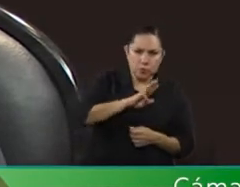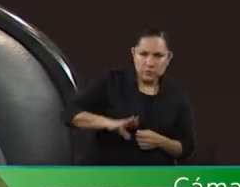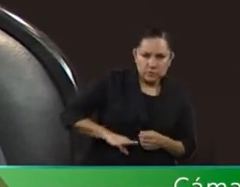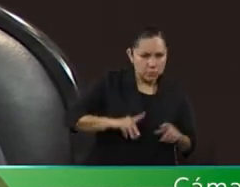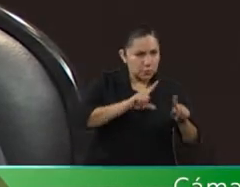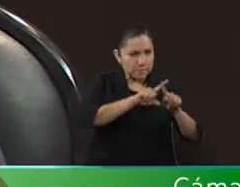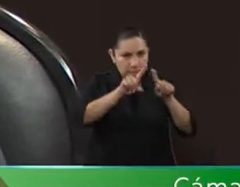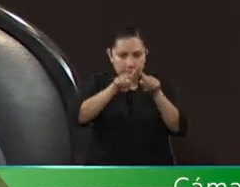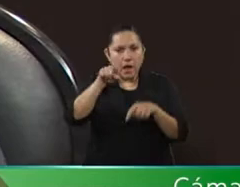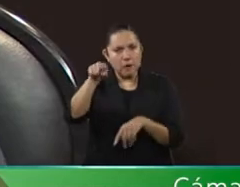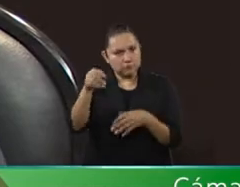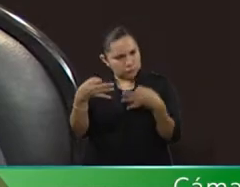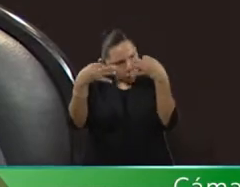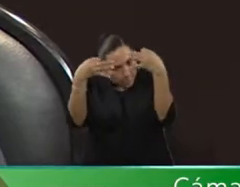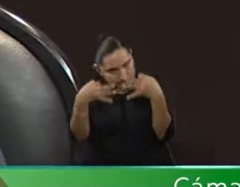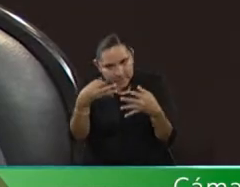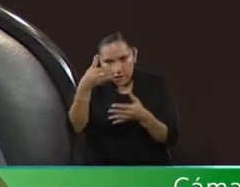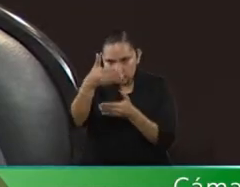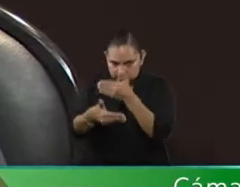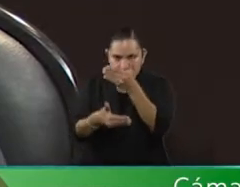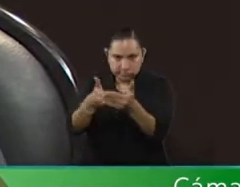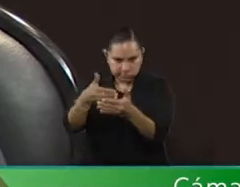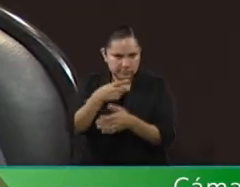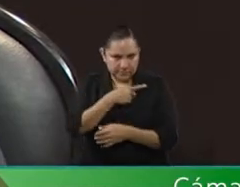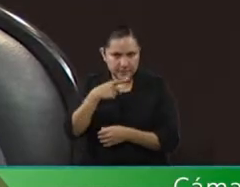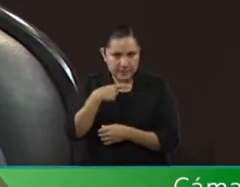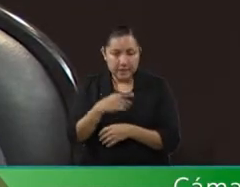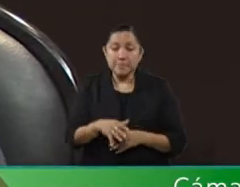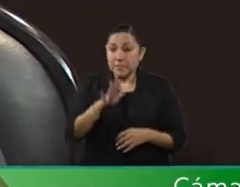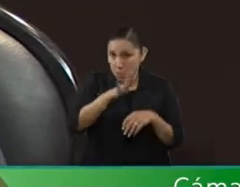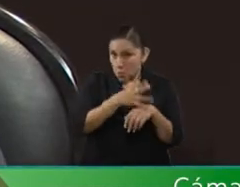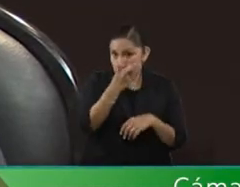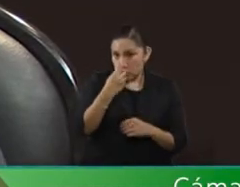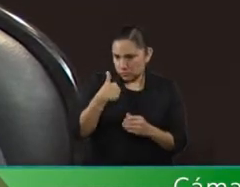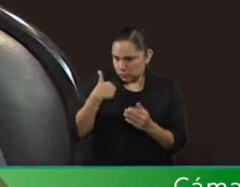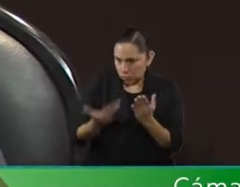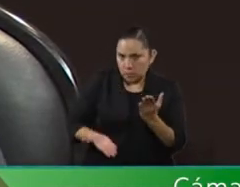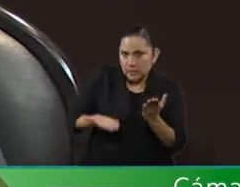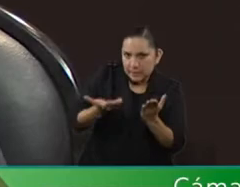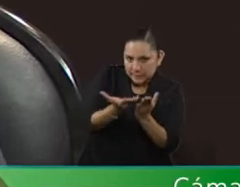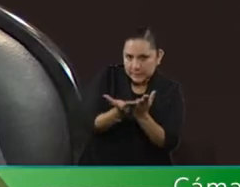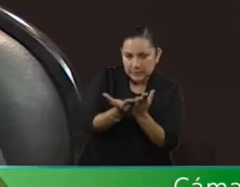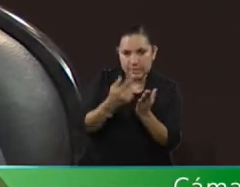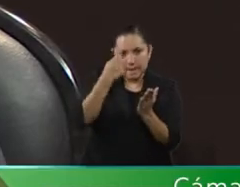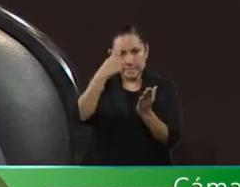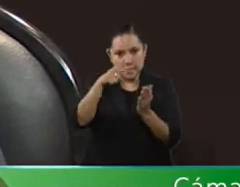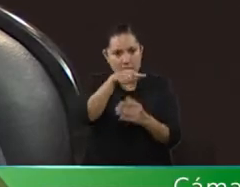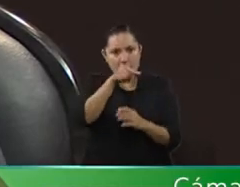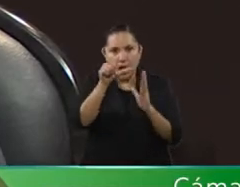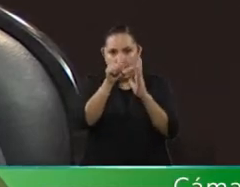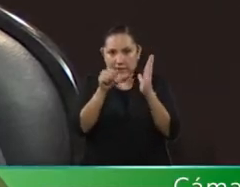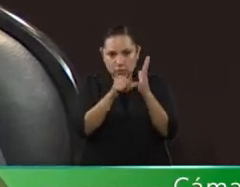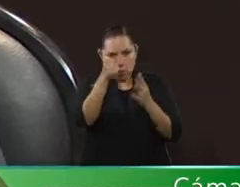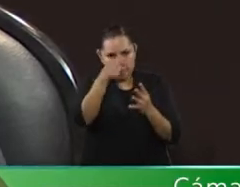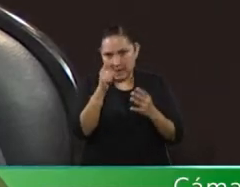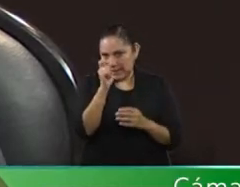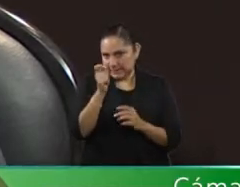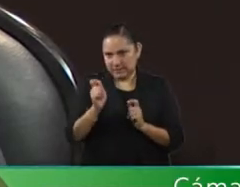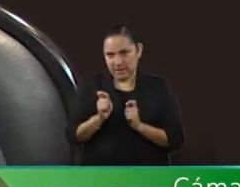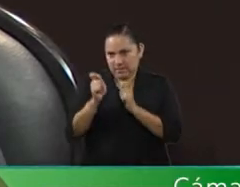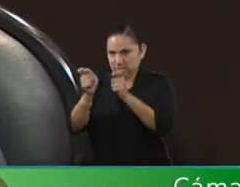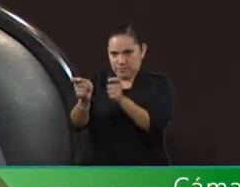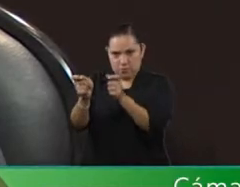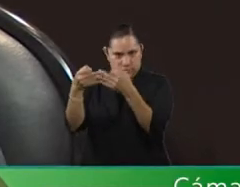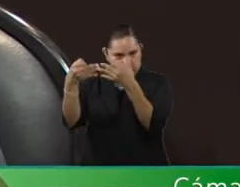esta reserva para invalidar los artículos que oficializan la militarización de nuestro país, como el artículo 32 y el